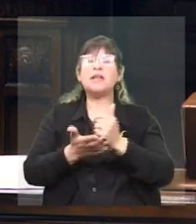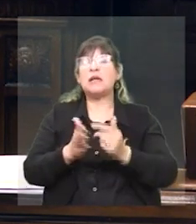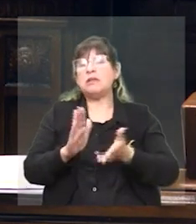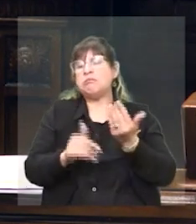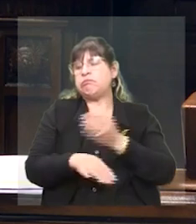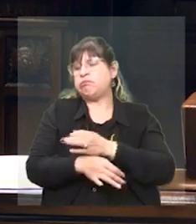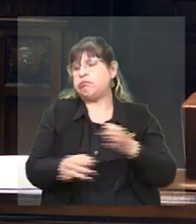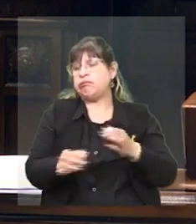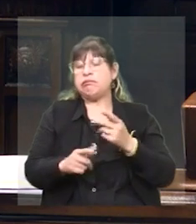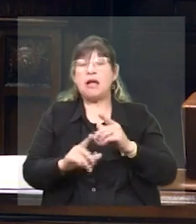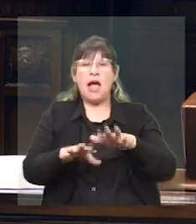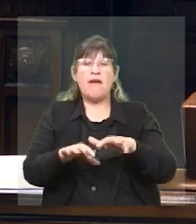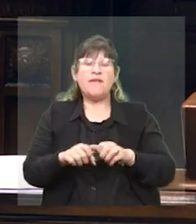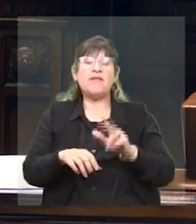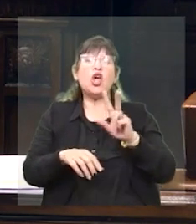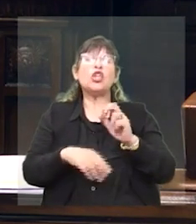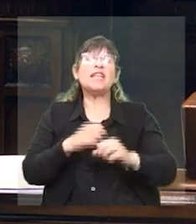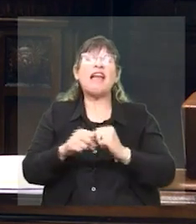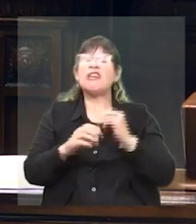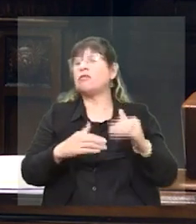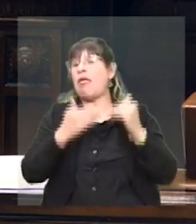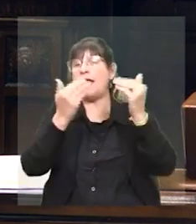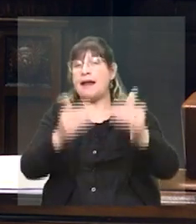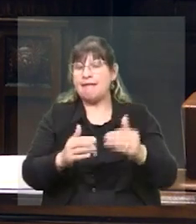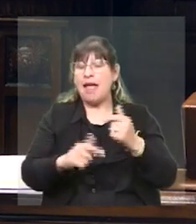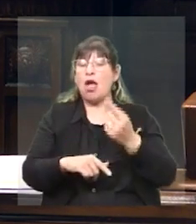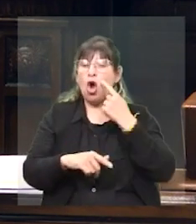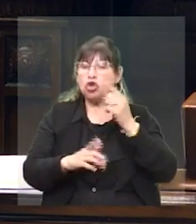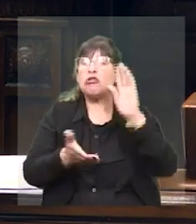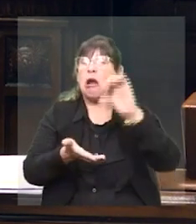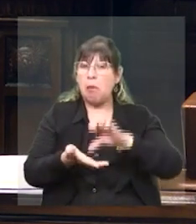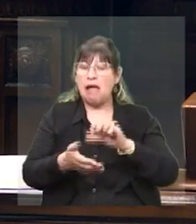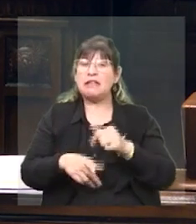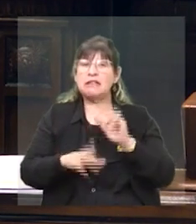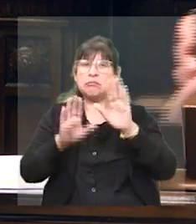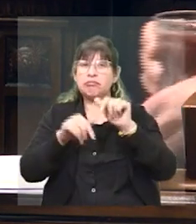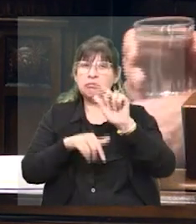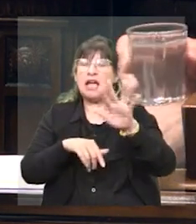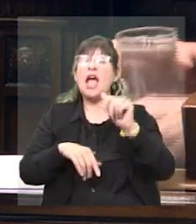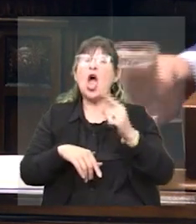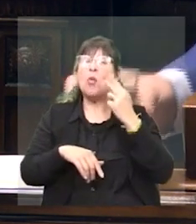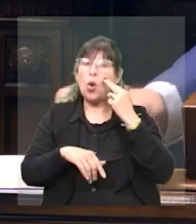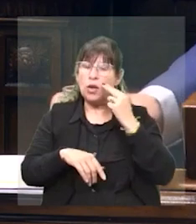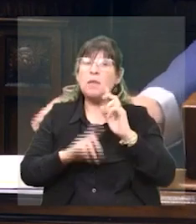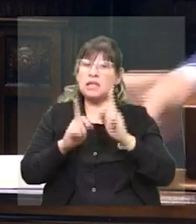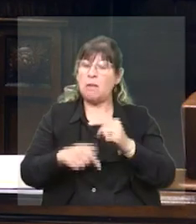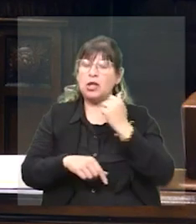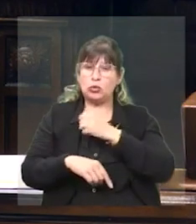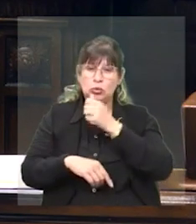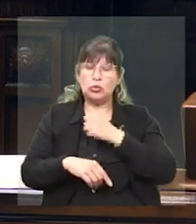vivió 30 años adelantados conocía el país sus problemas y soluciones